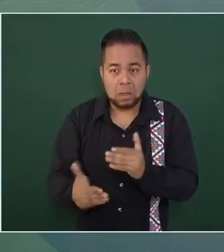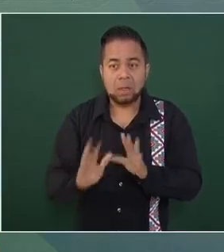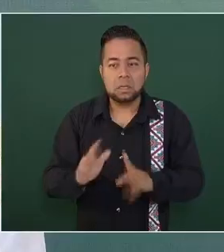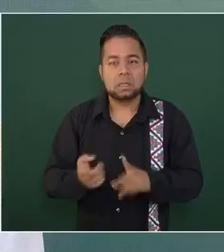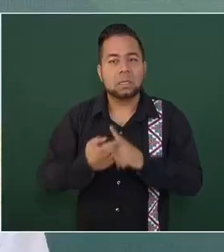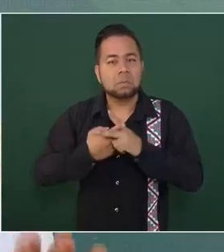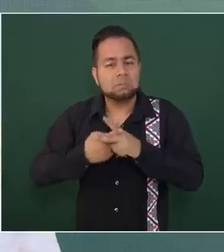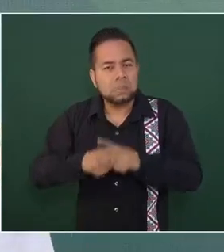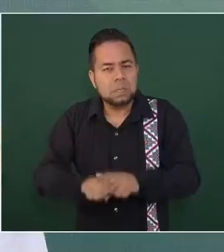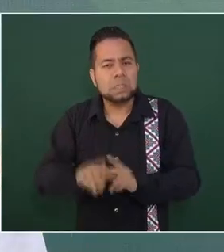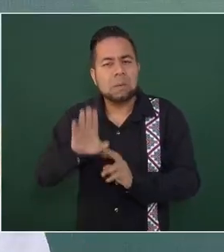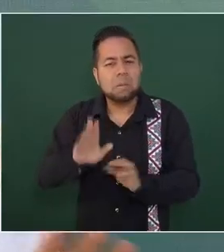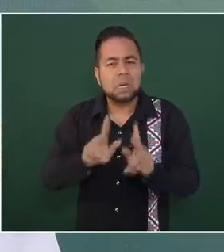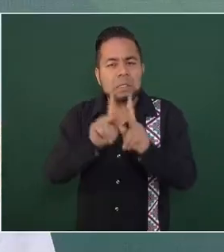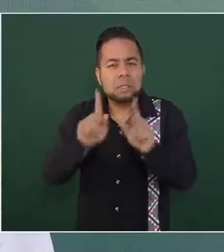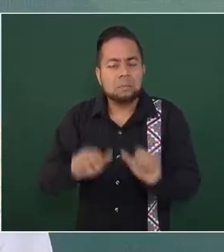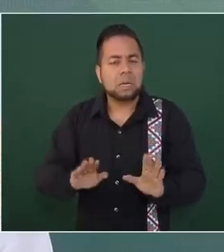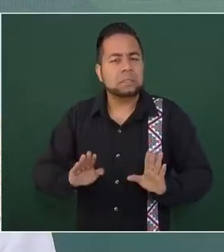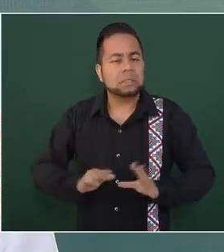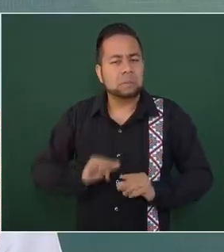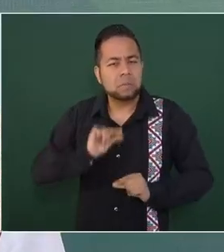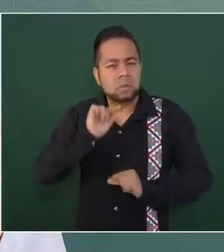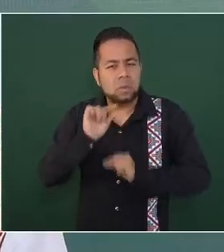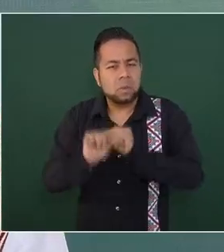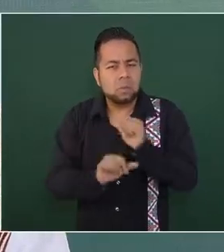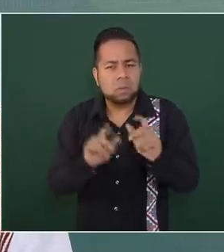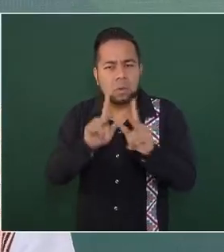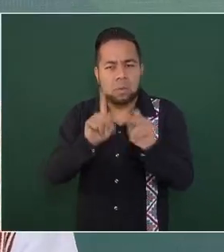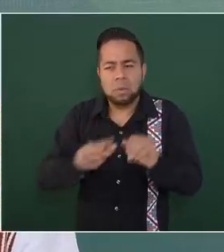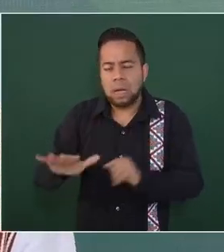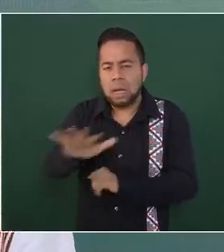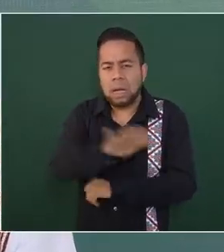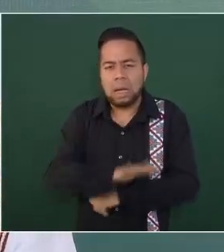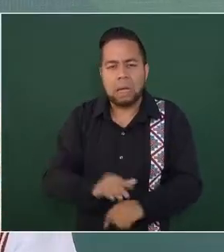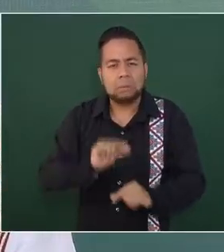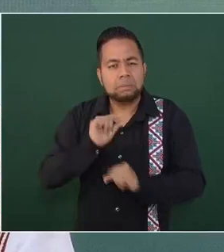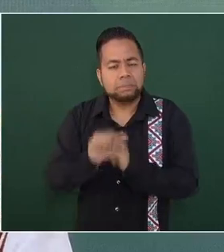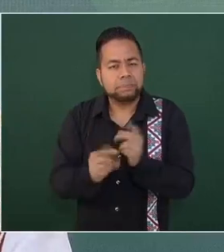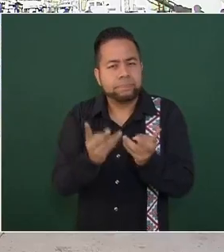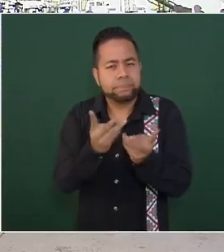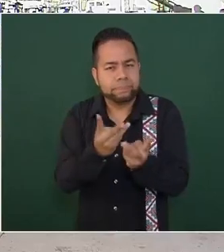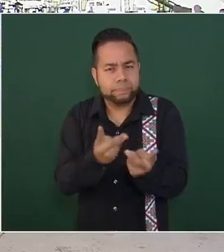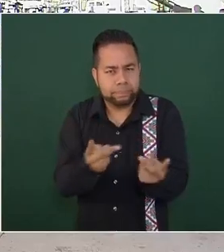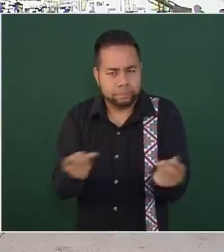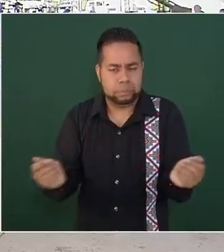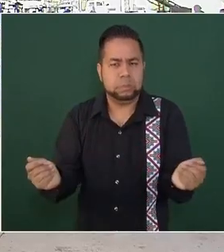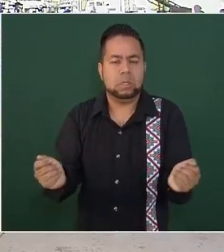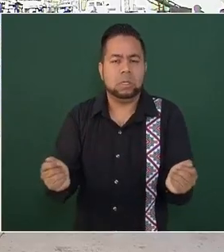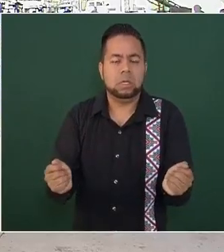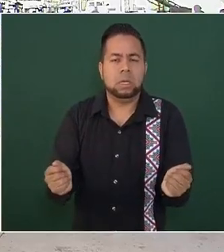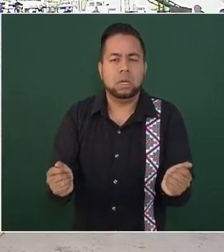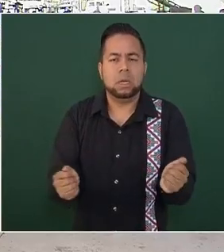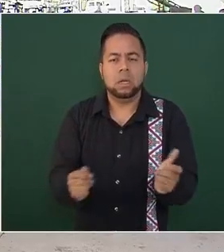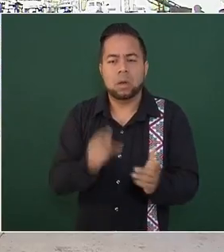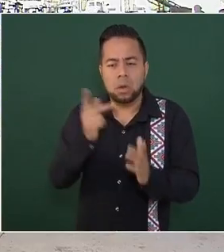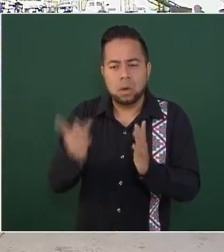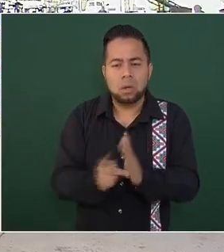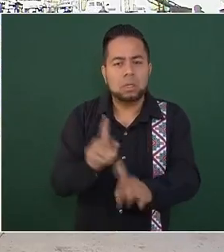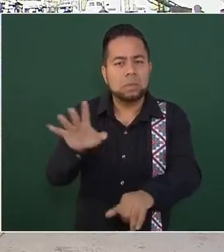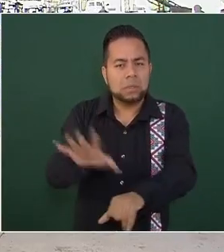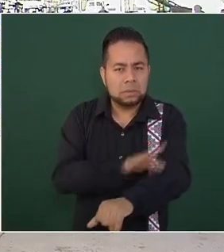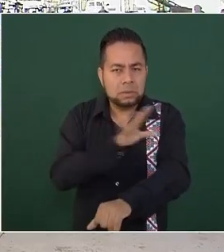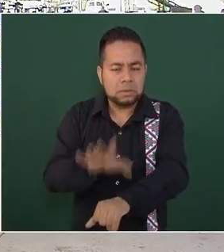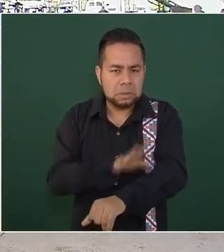generarse las condiciones de paz se empezó a pacificar el lugar se restableció la energía